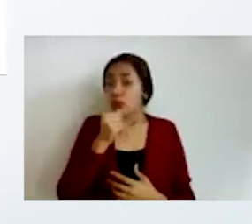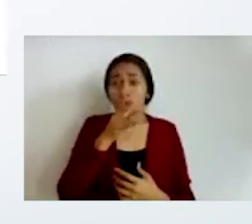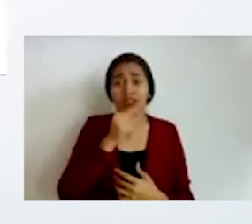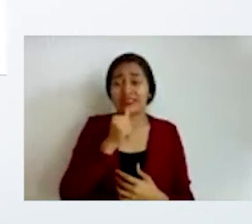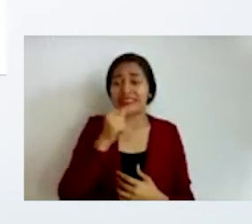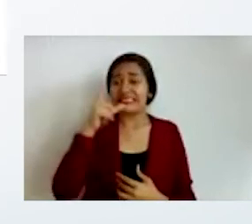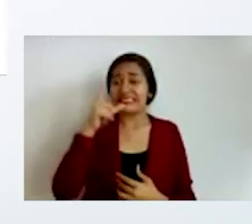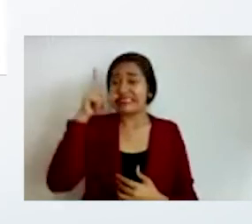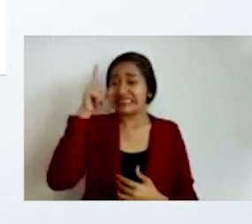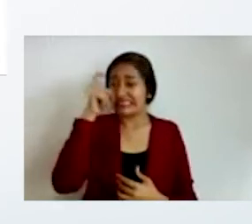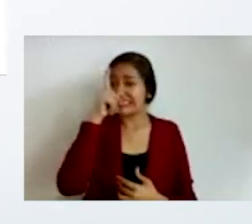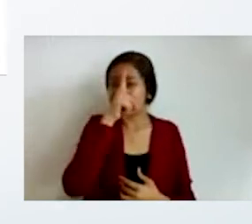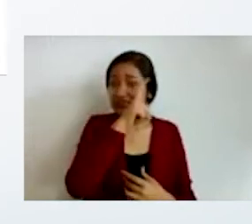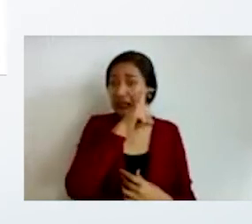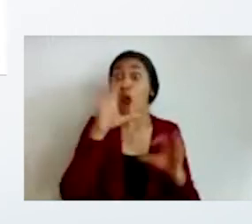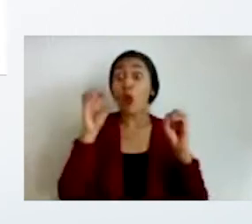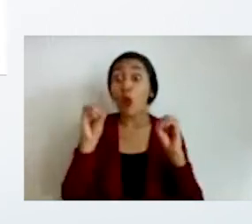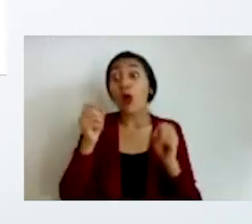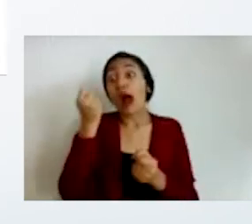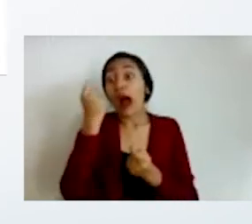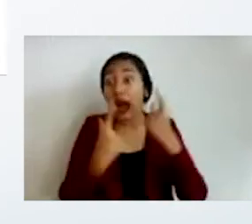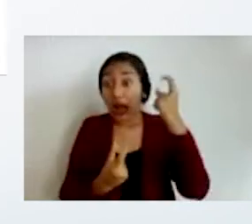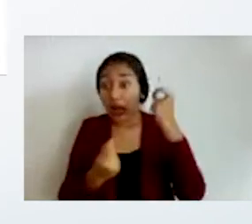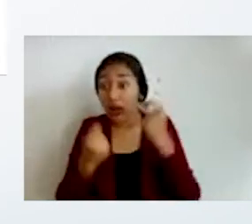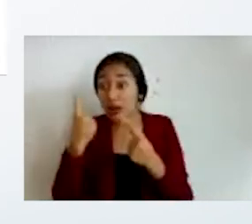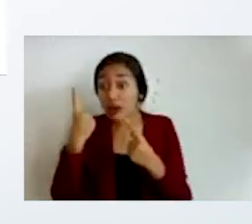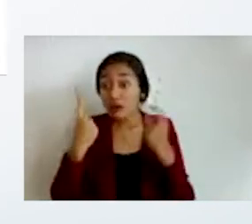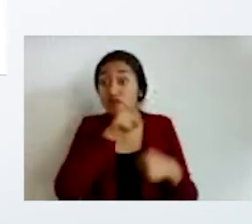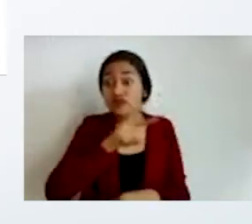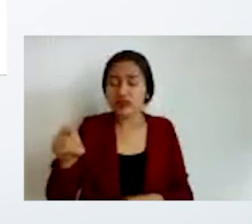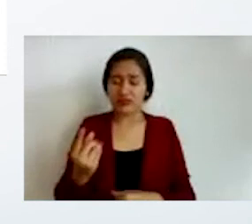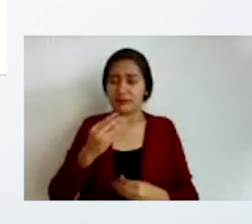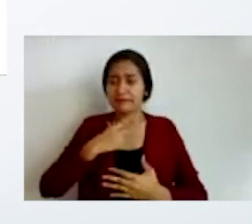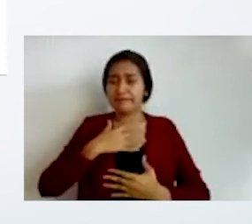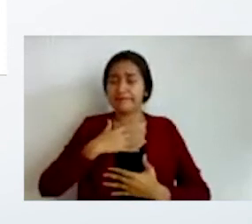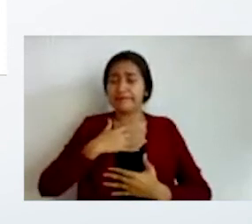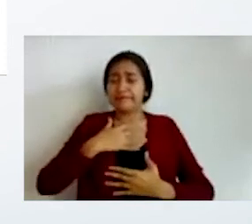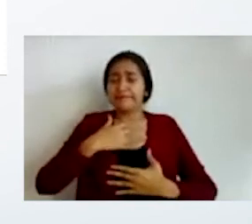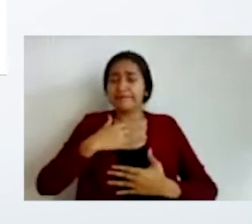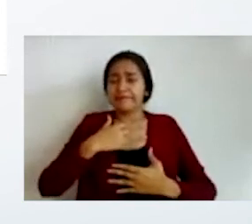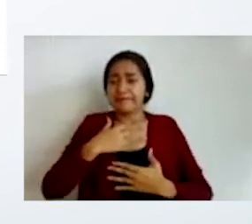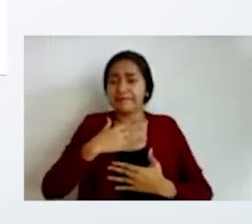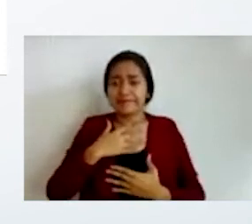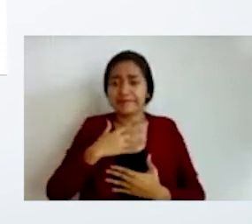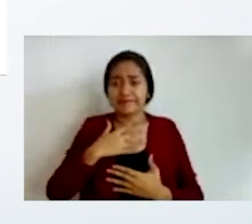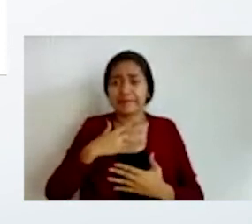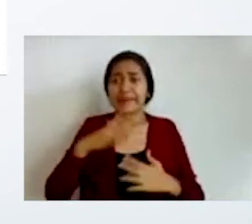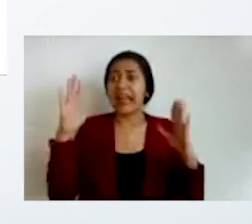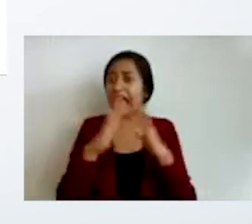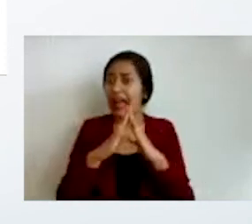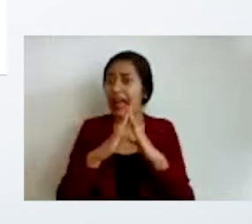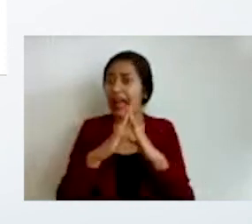cuando llegan a tener esta condición de incapacidad para oxigenar de